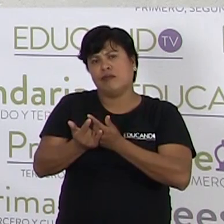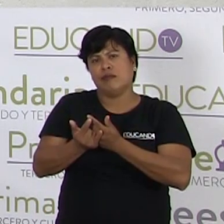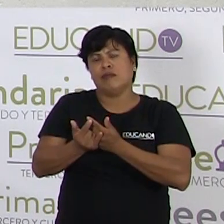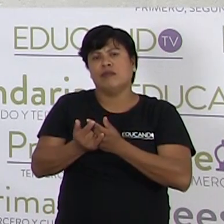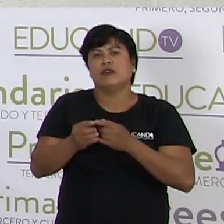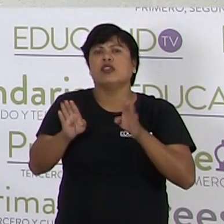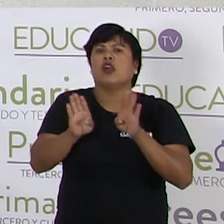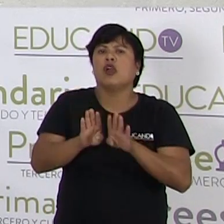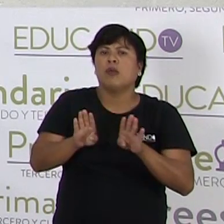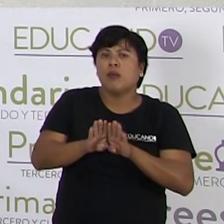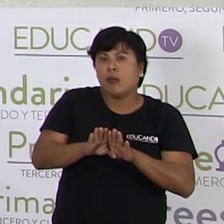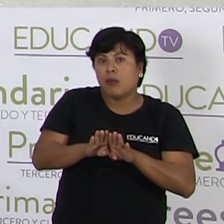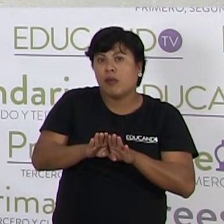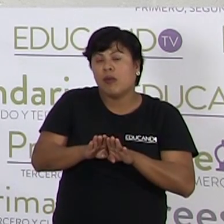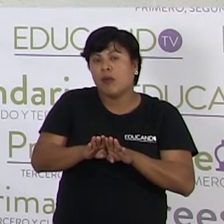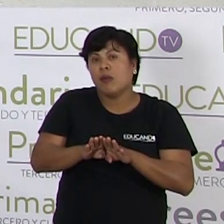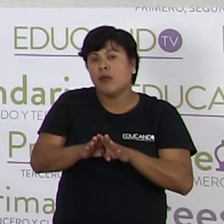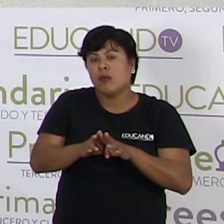cómo